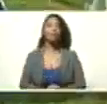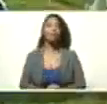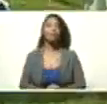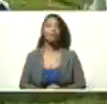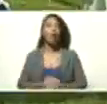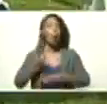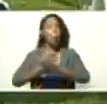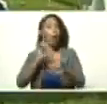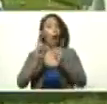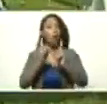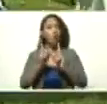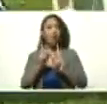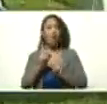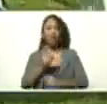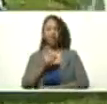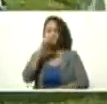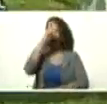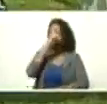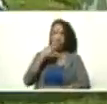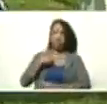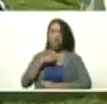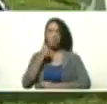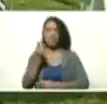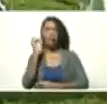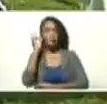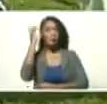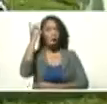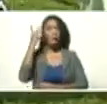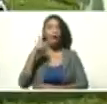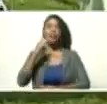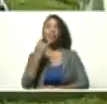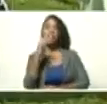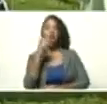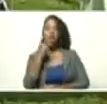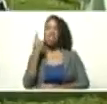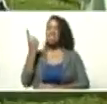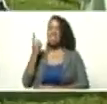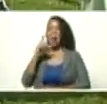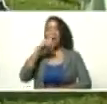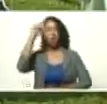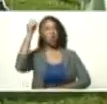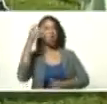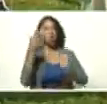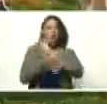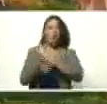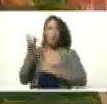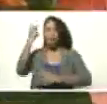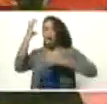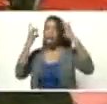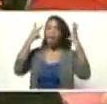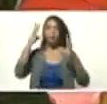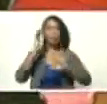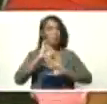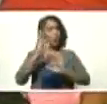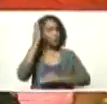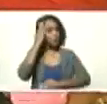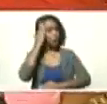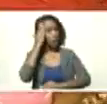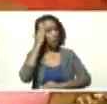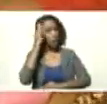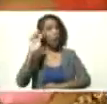Porque hay gente amargada que después agarra esto que yo dije y lo saca por TikTok. Mira lo que dice Maduro. Ya sabes. Y